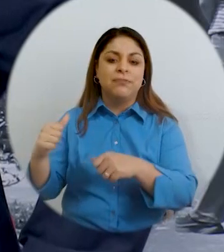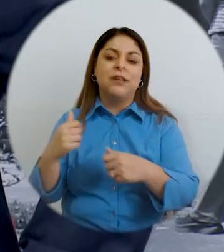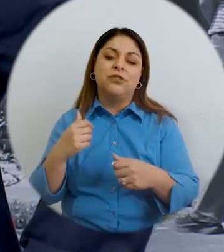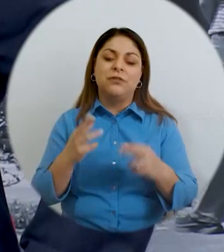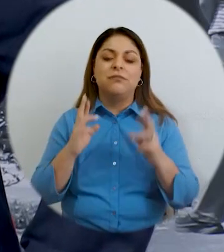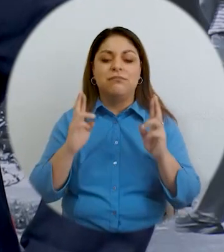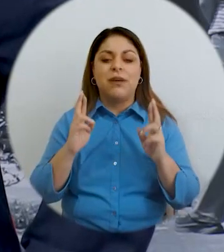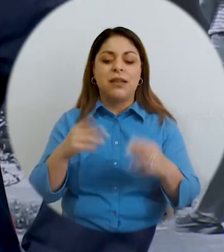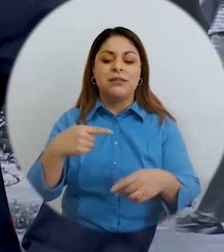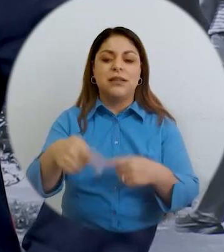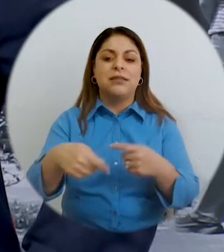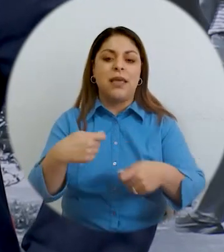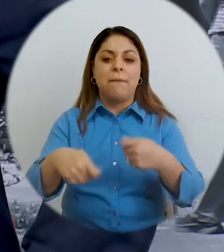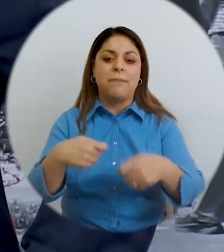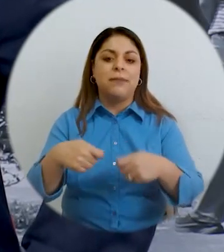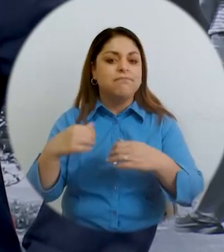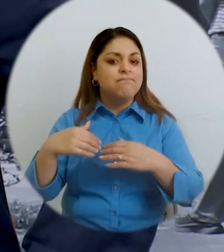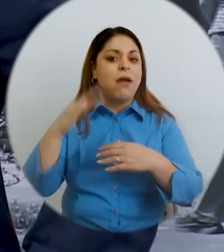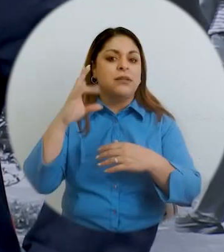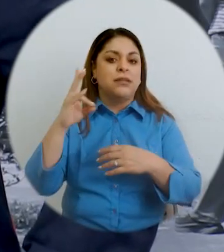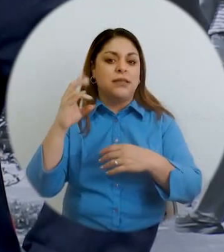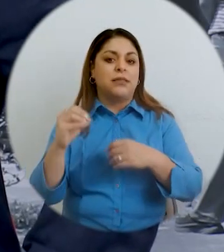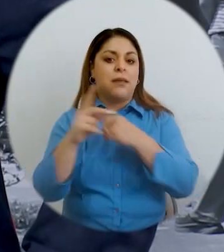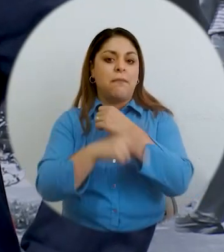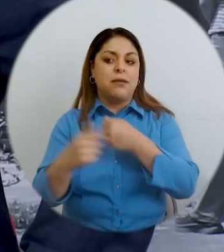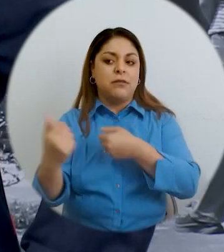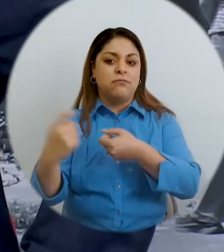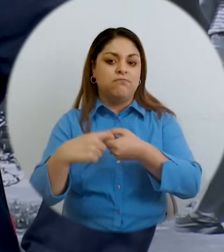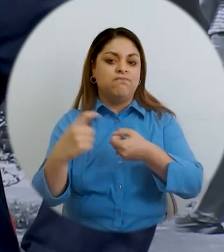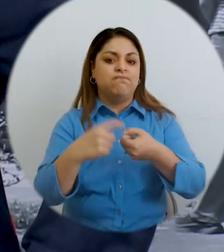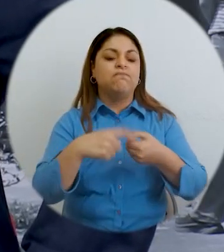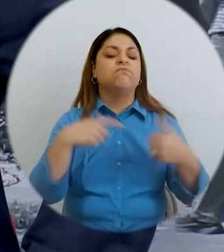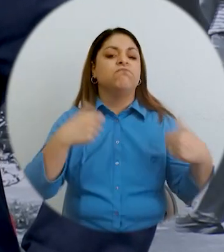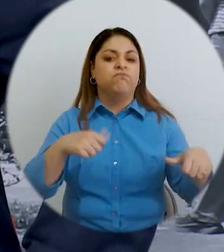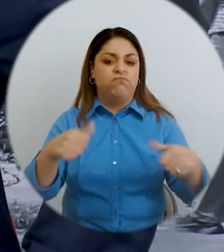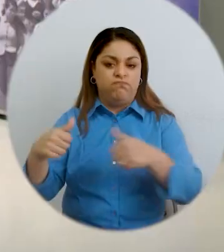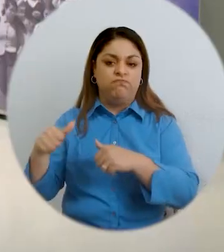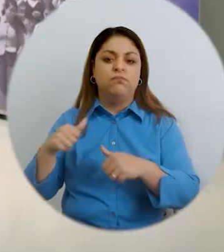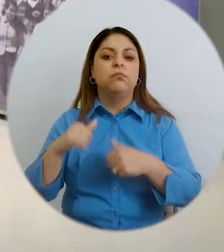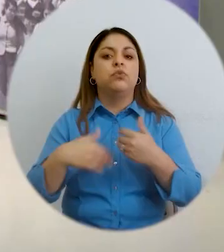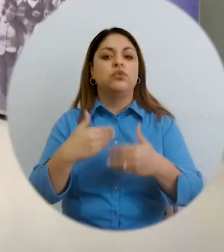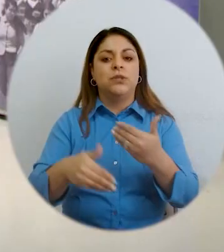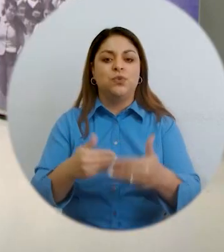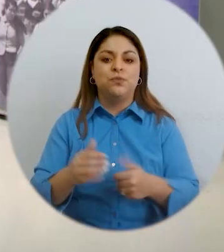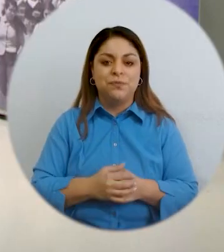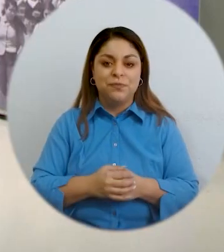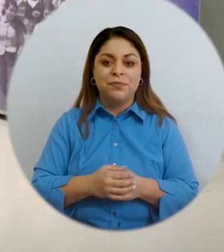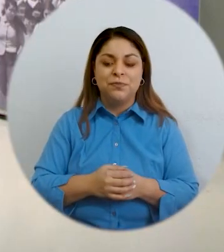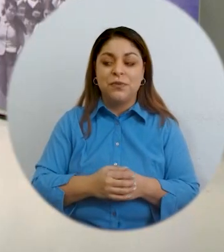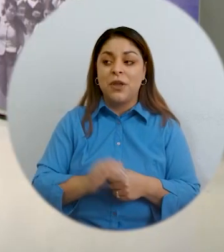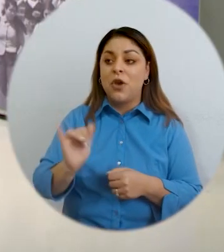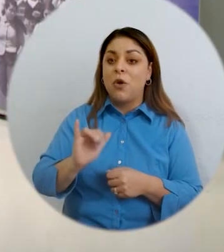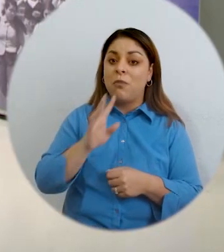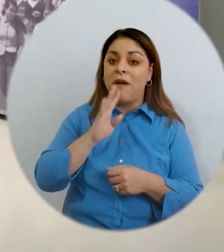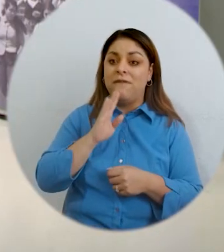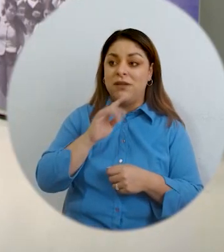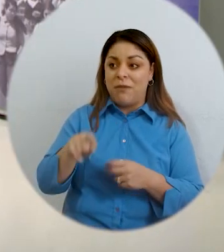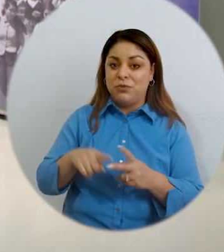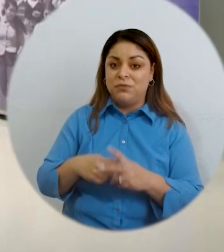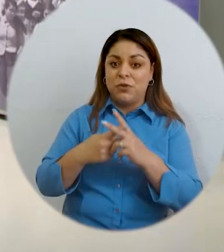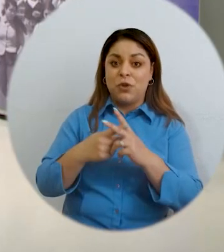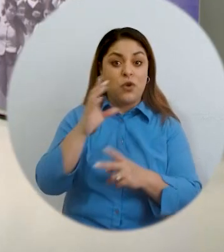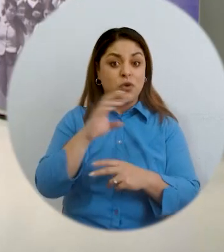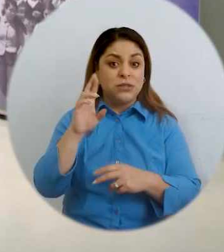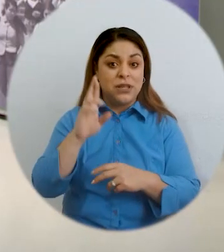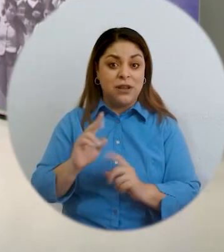septiembre ya poder tener más de 70 países en este proceso. Como conversamos desde el inicio, Costa Rica